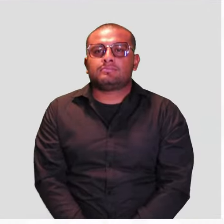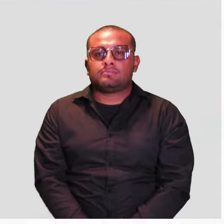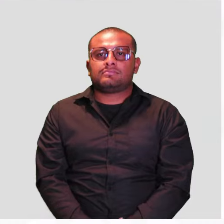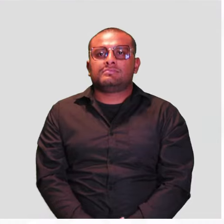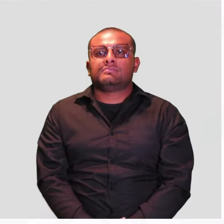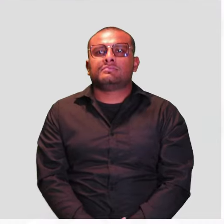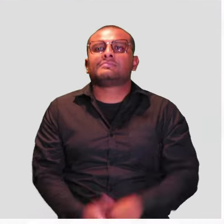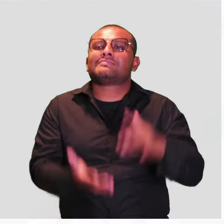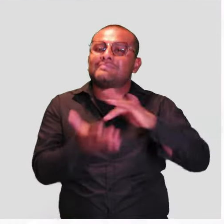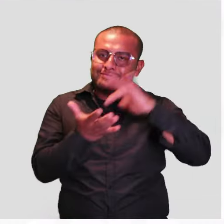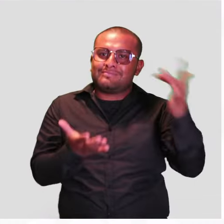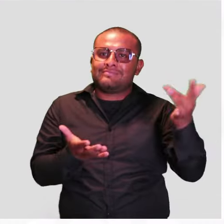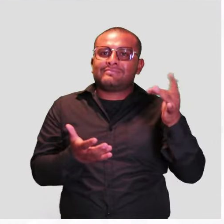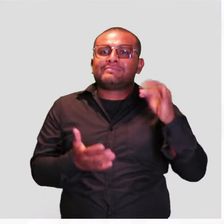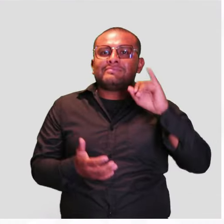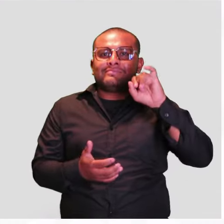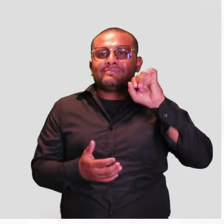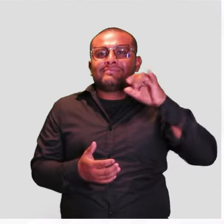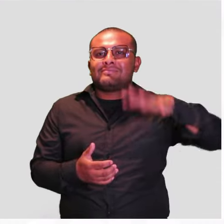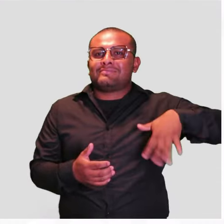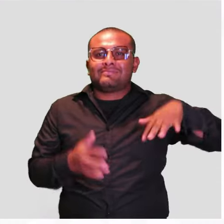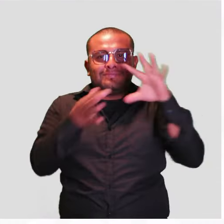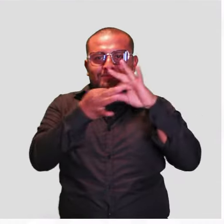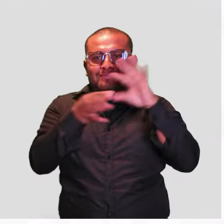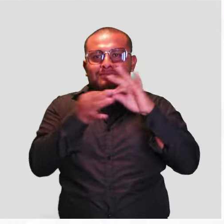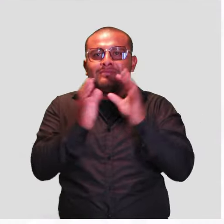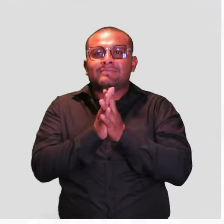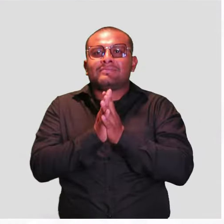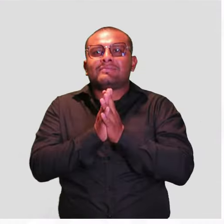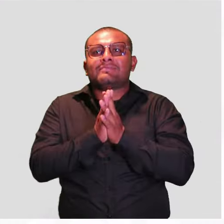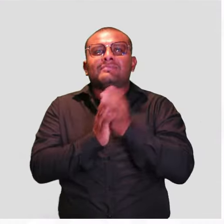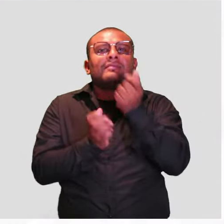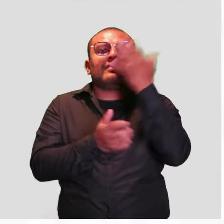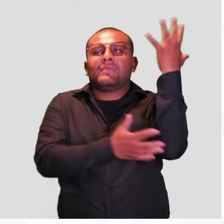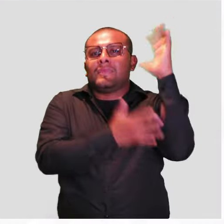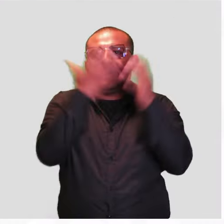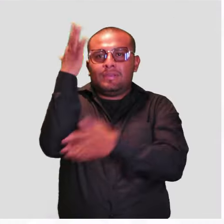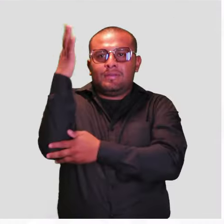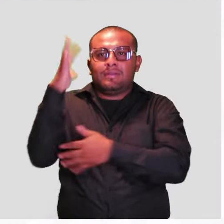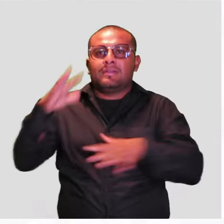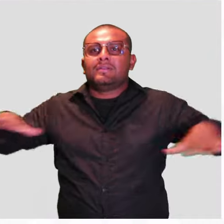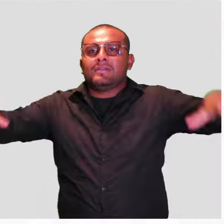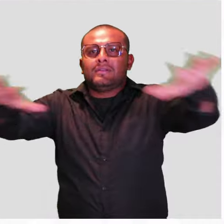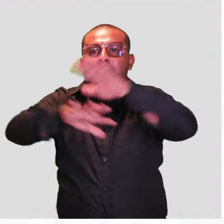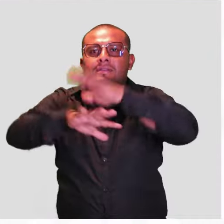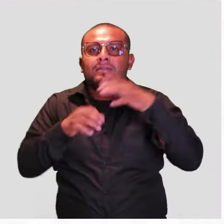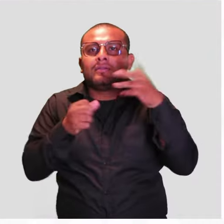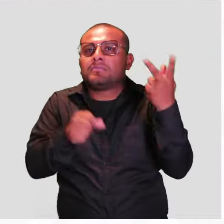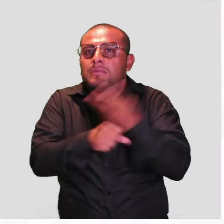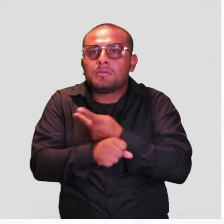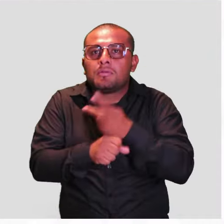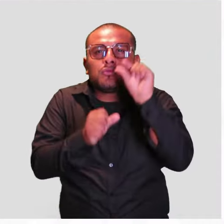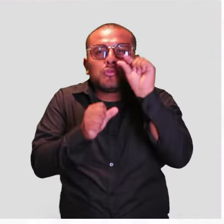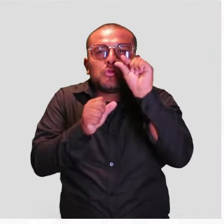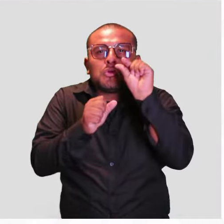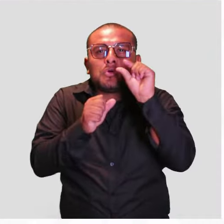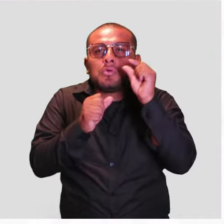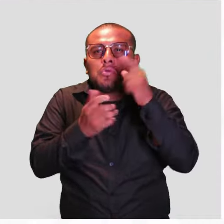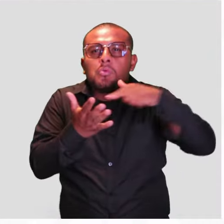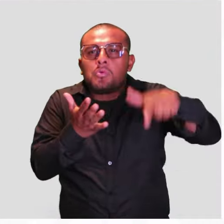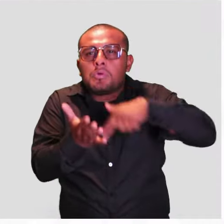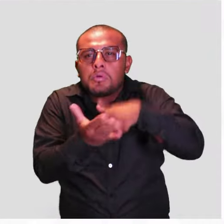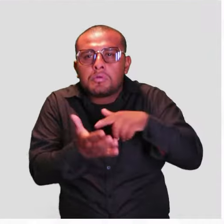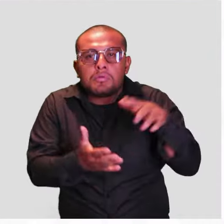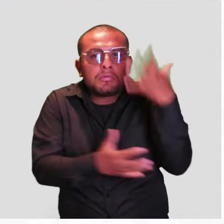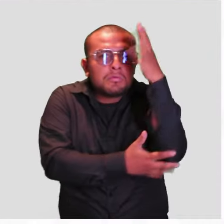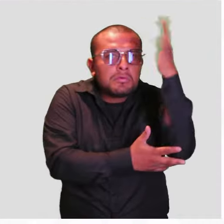Sí, apuntaba en el asunto de la cuestión ecológica, no sé si salió, de nuestras pocas zonas arboladas que tenemos alrededor